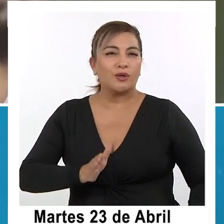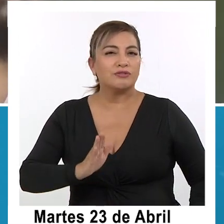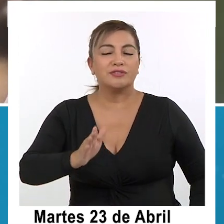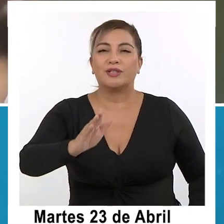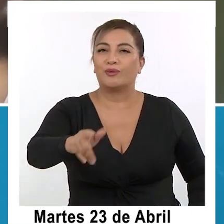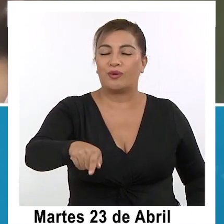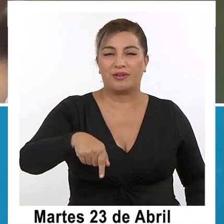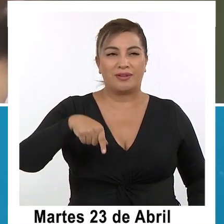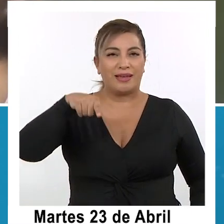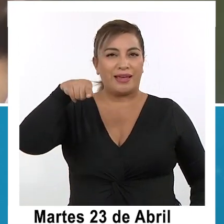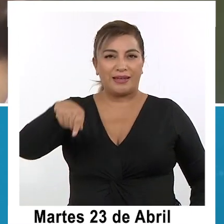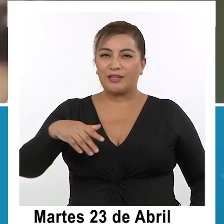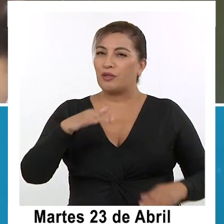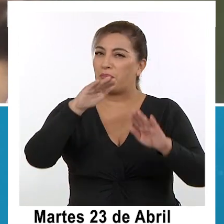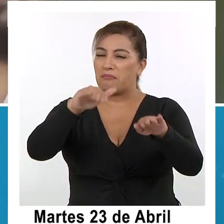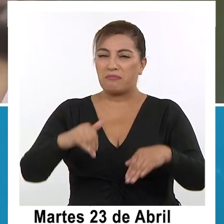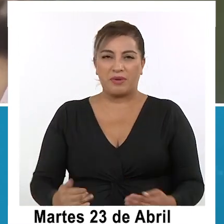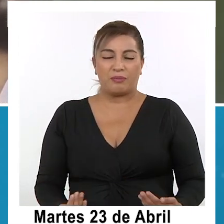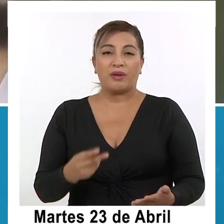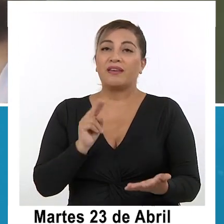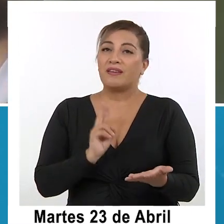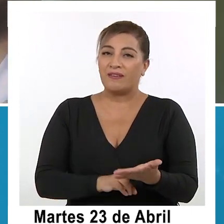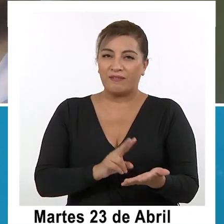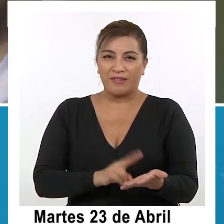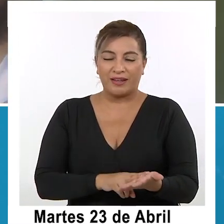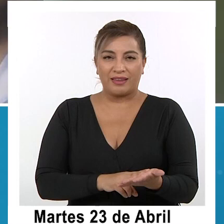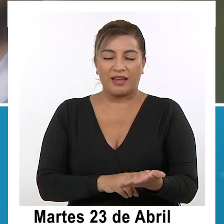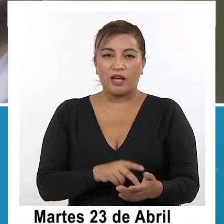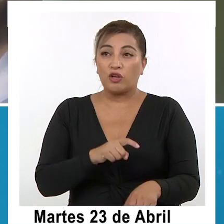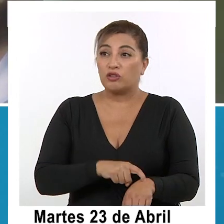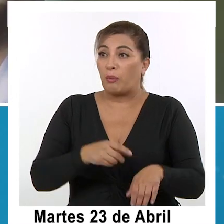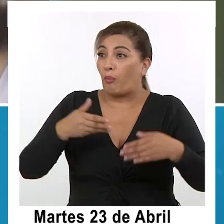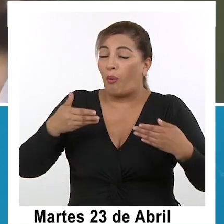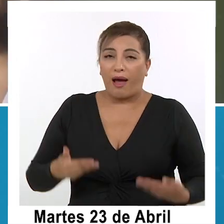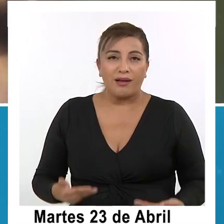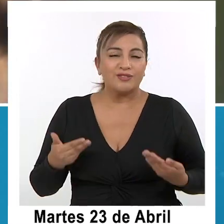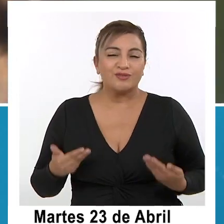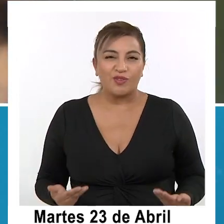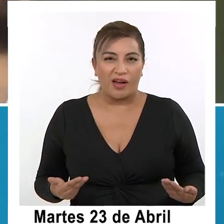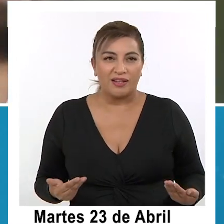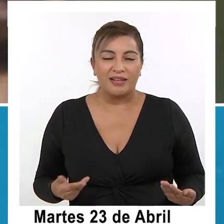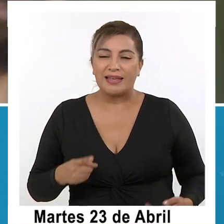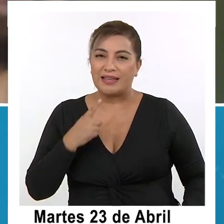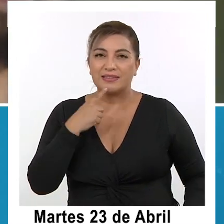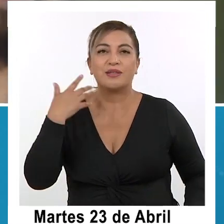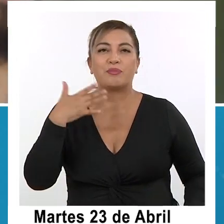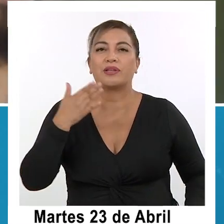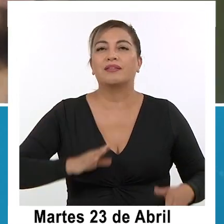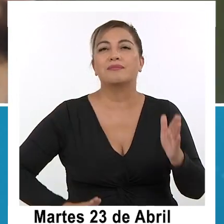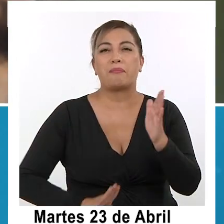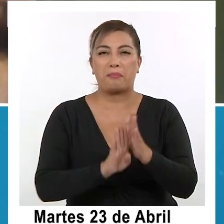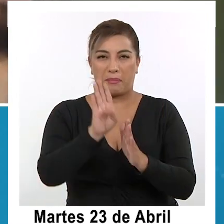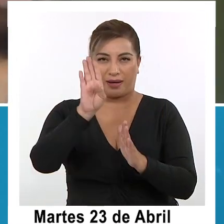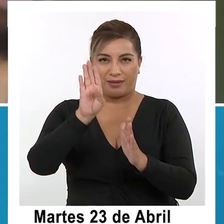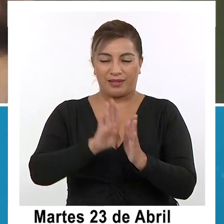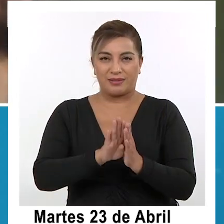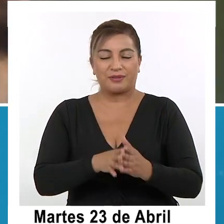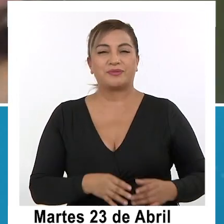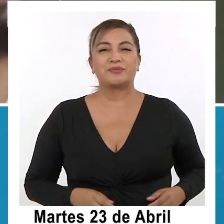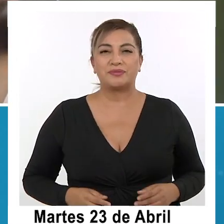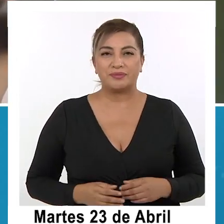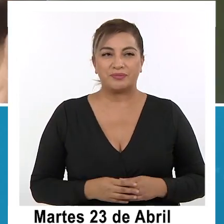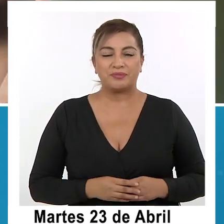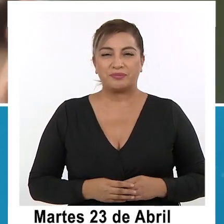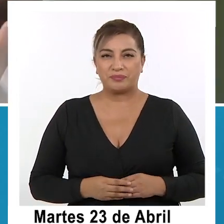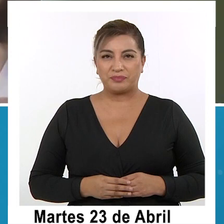esta continú en esta línea no que sin duda que hoy en los tiempos que vivimos es es de Gran relevancia para el desarrollo de muchas cosas